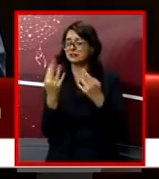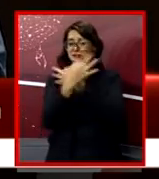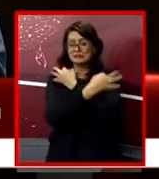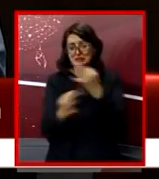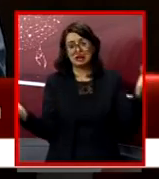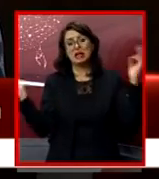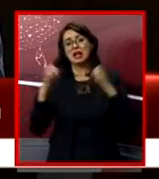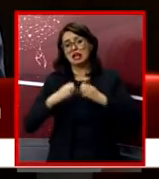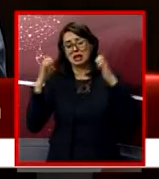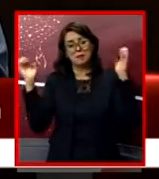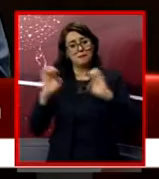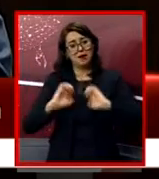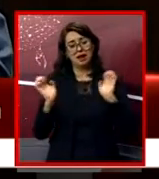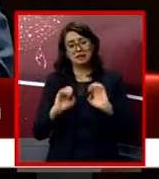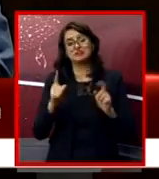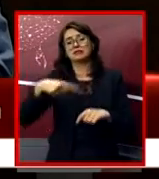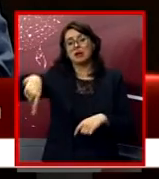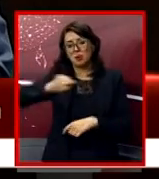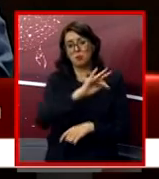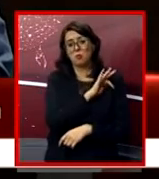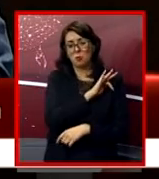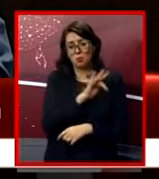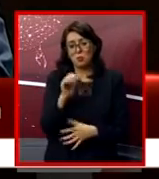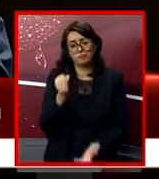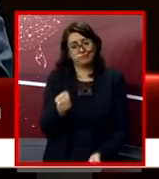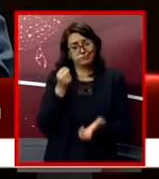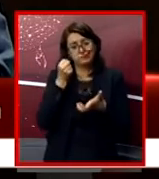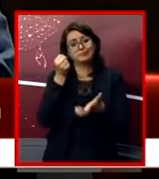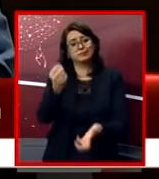para liberar los recursos y que la liberación fuera efectiva.